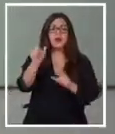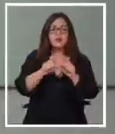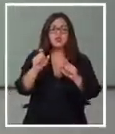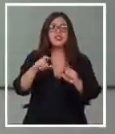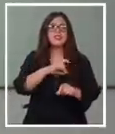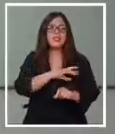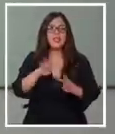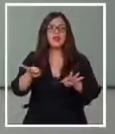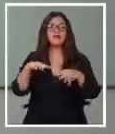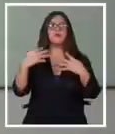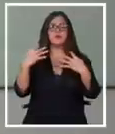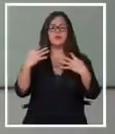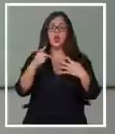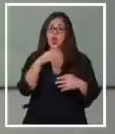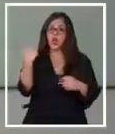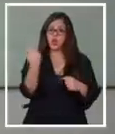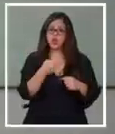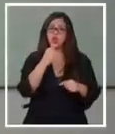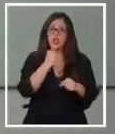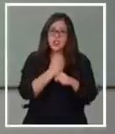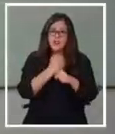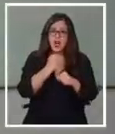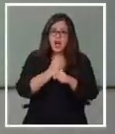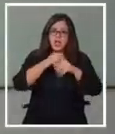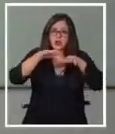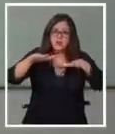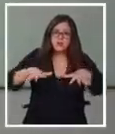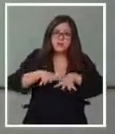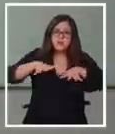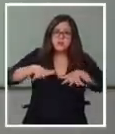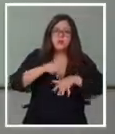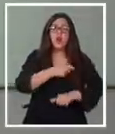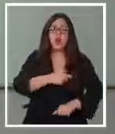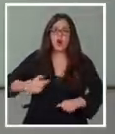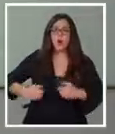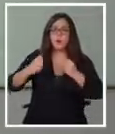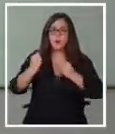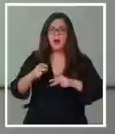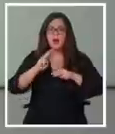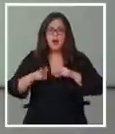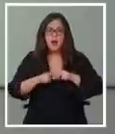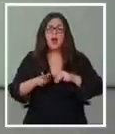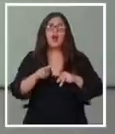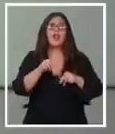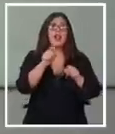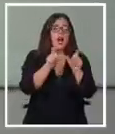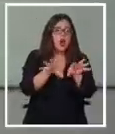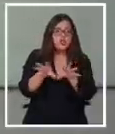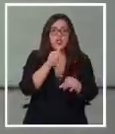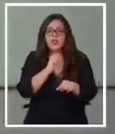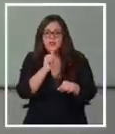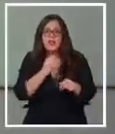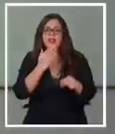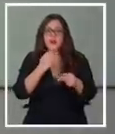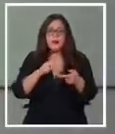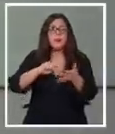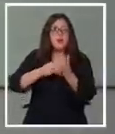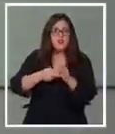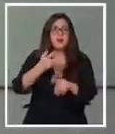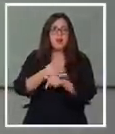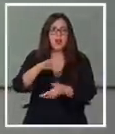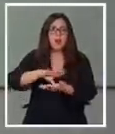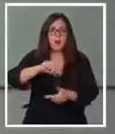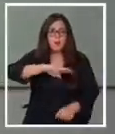que estamos trabajando intensamente como gobierno para poder solucionar justamente las carencias y las fracturas que tiene nuestro país hoy